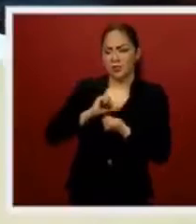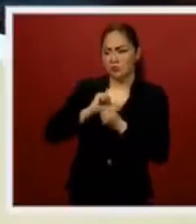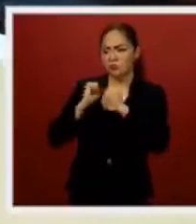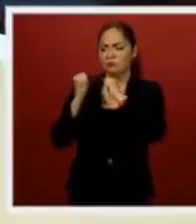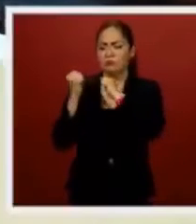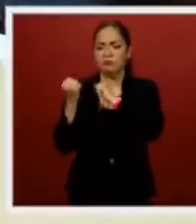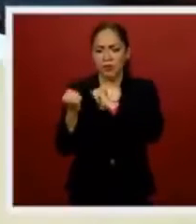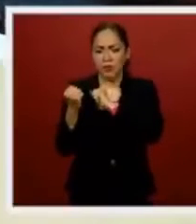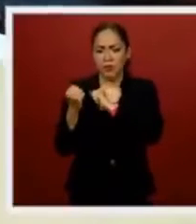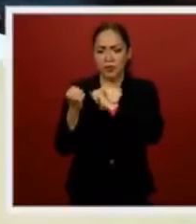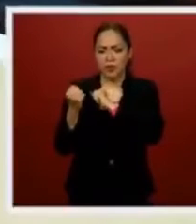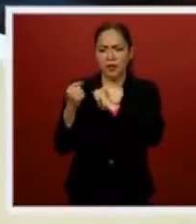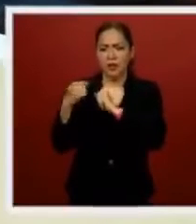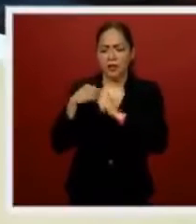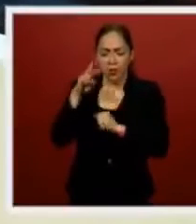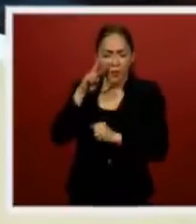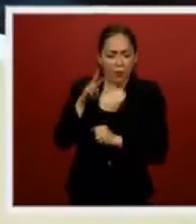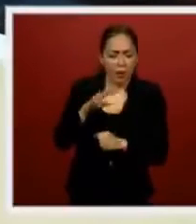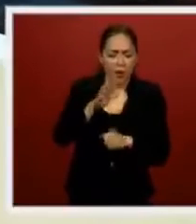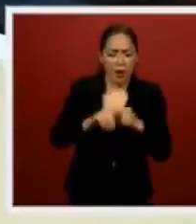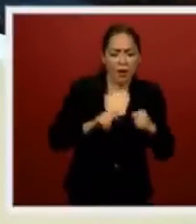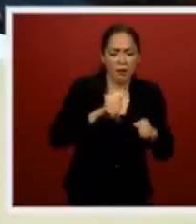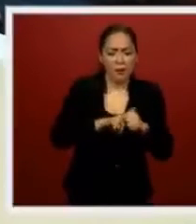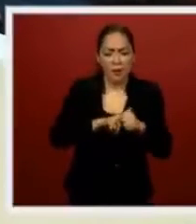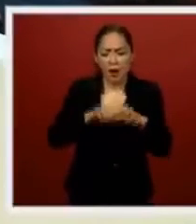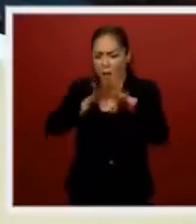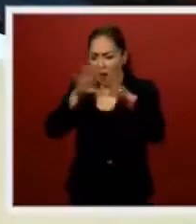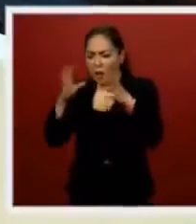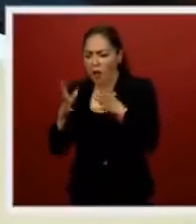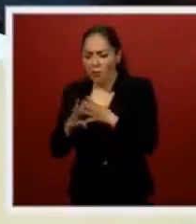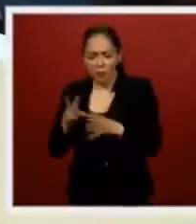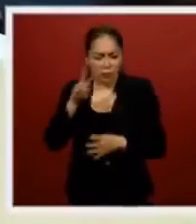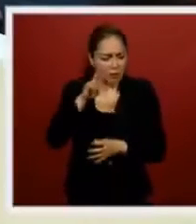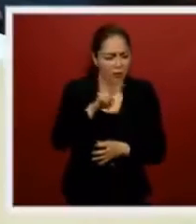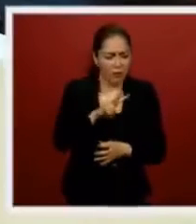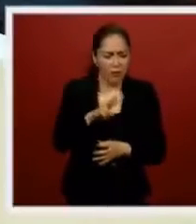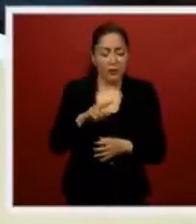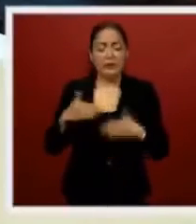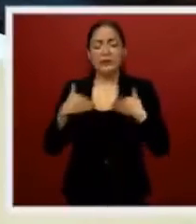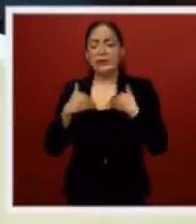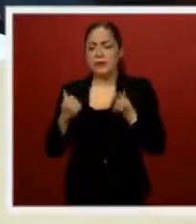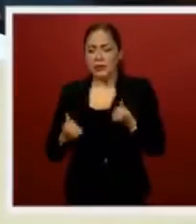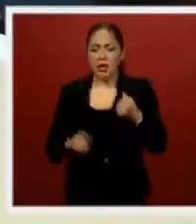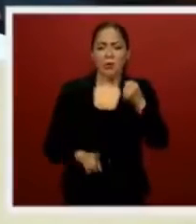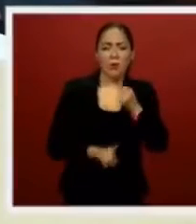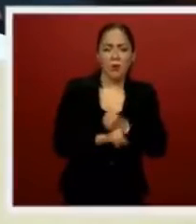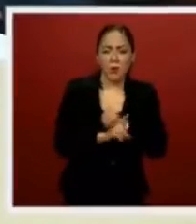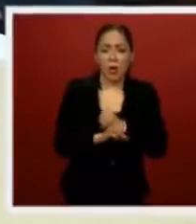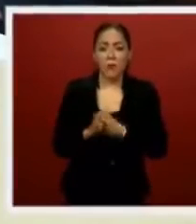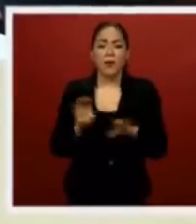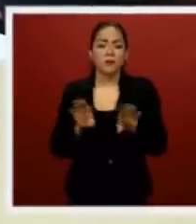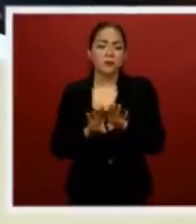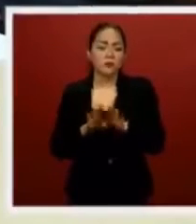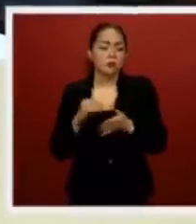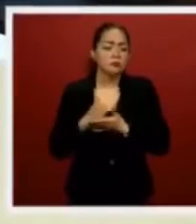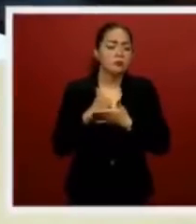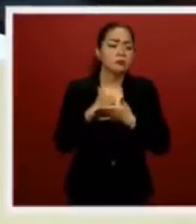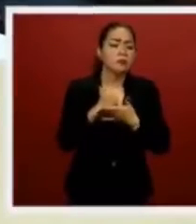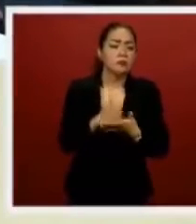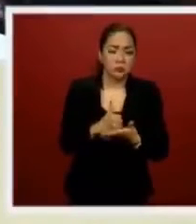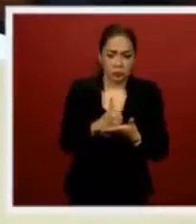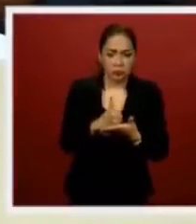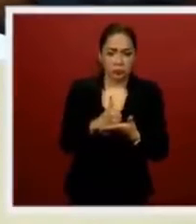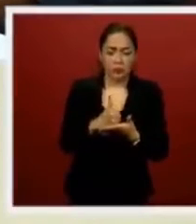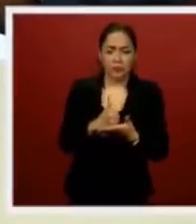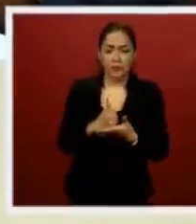pasa a las plantas, lo que le pasa a los animales, lo que le pasa al planeta. Se requiere sensibilidad y eso se va